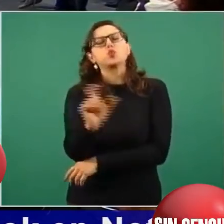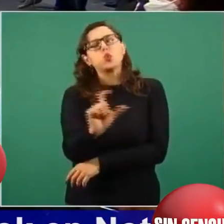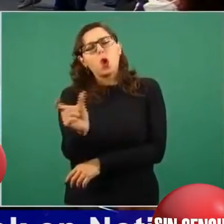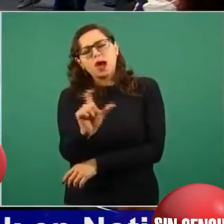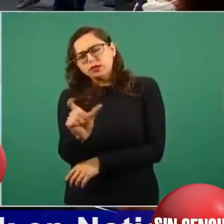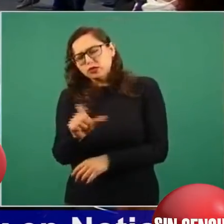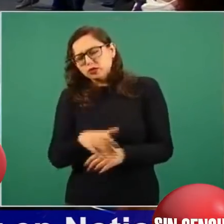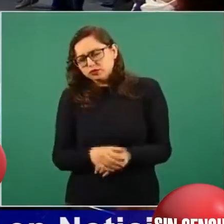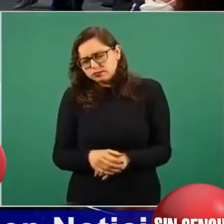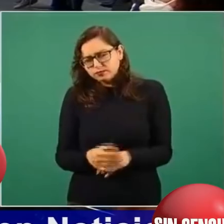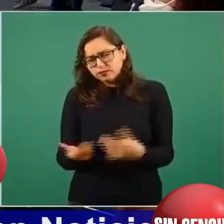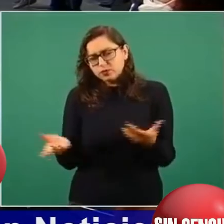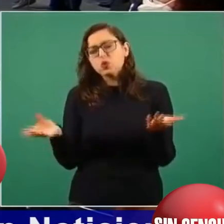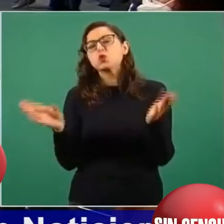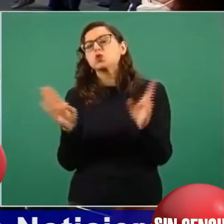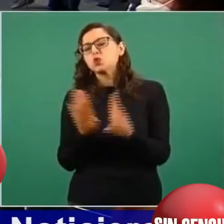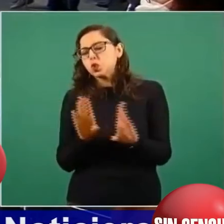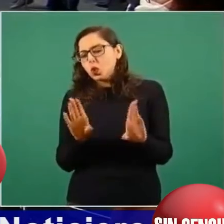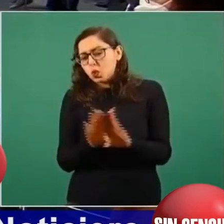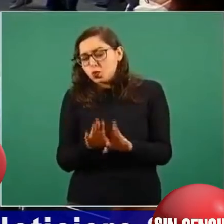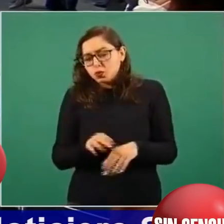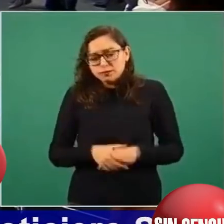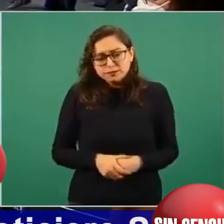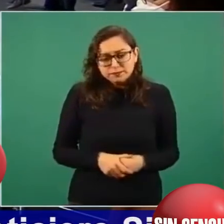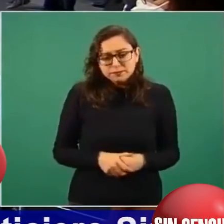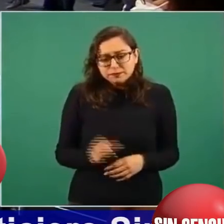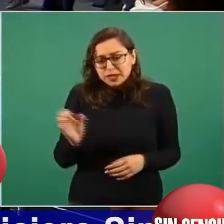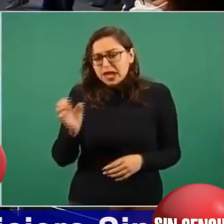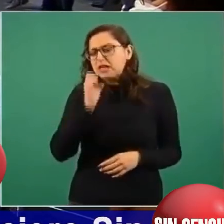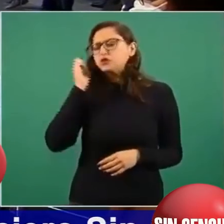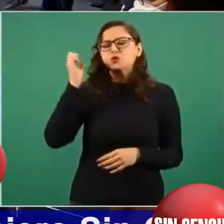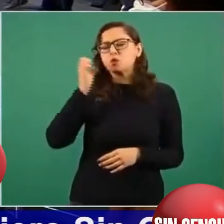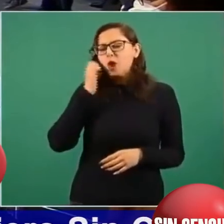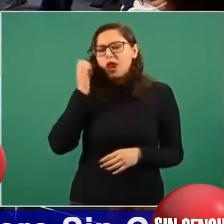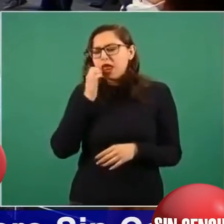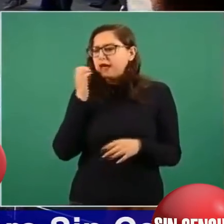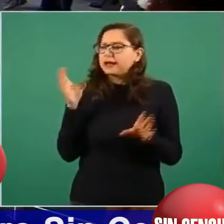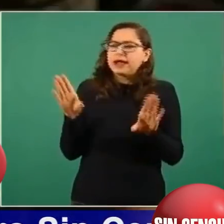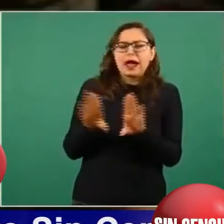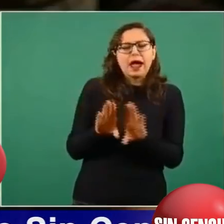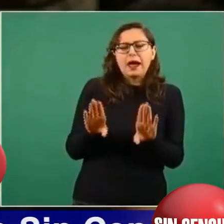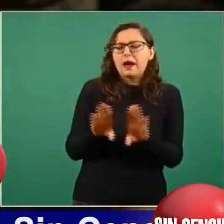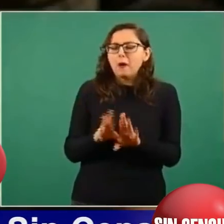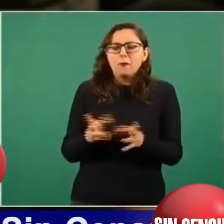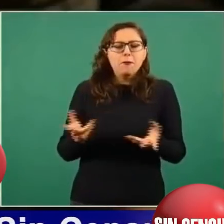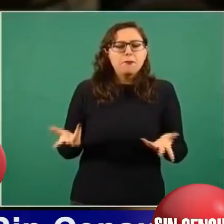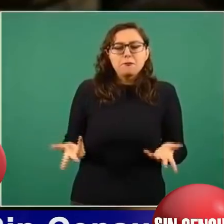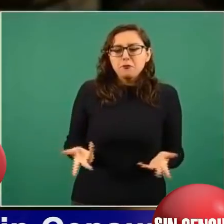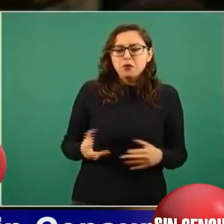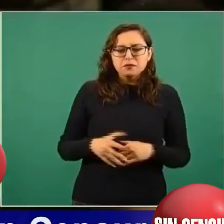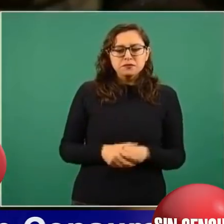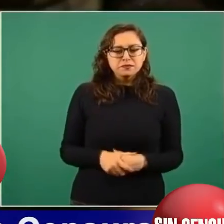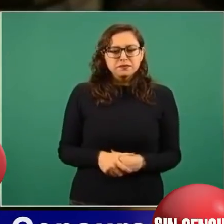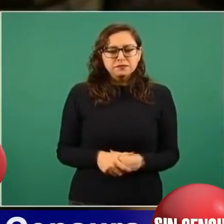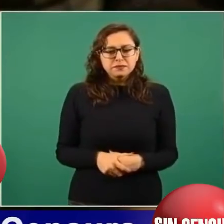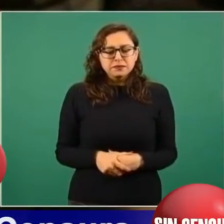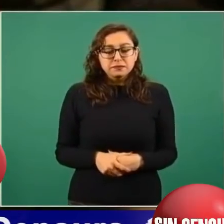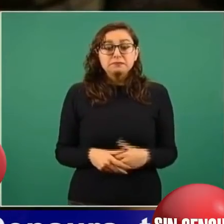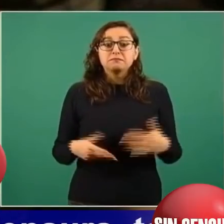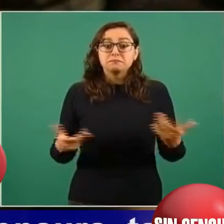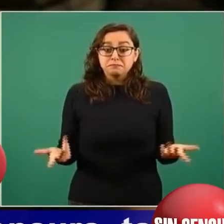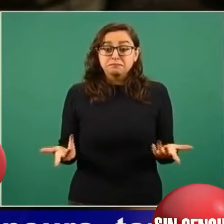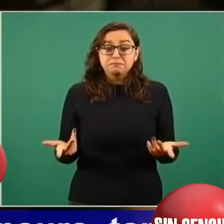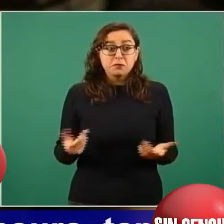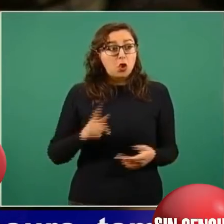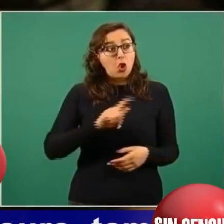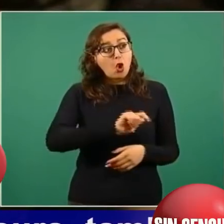planteles públicos de México? ¿Y cuándo llegará esa remuneración necesaria que en los países